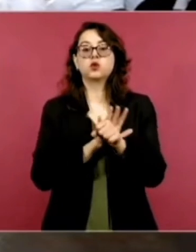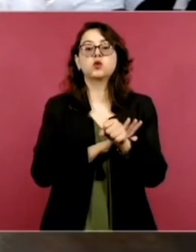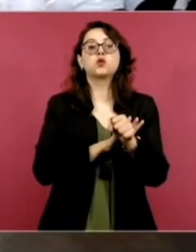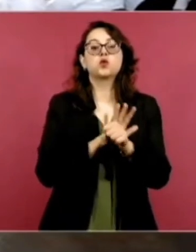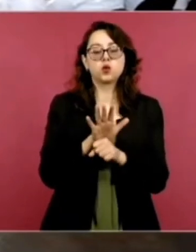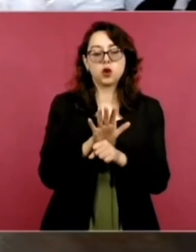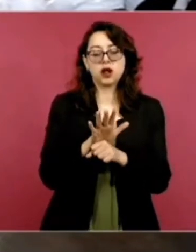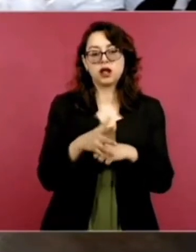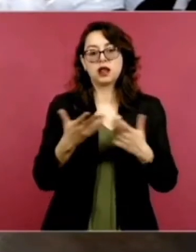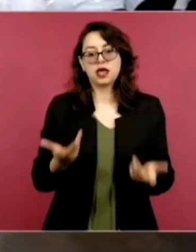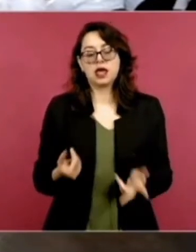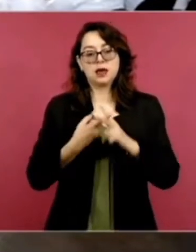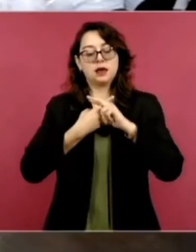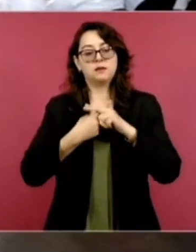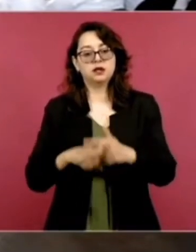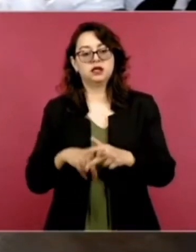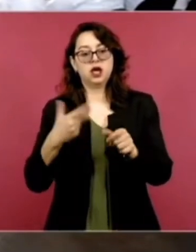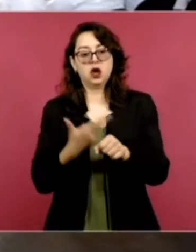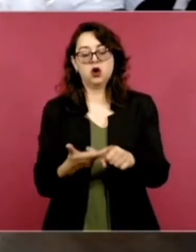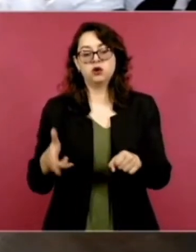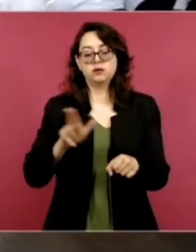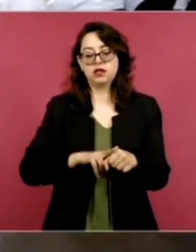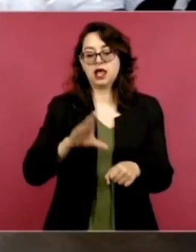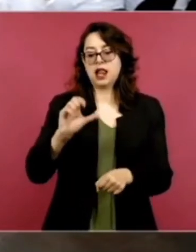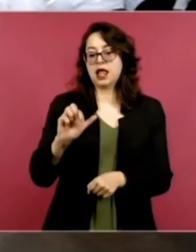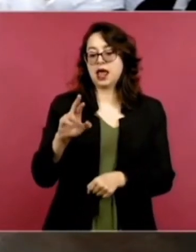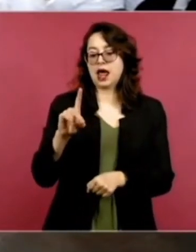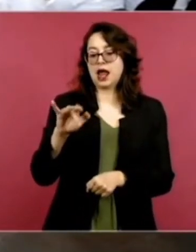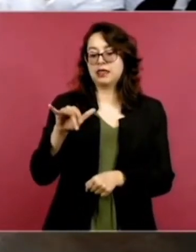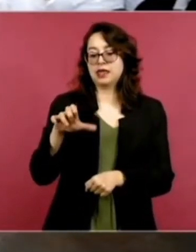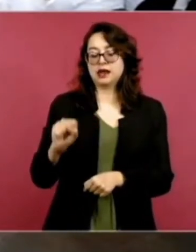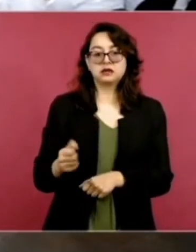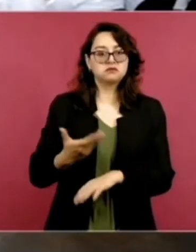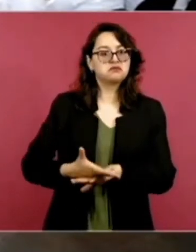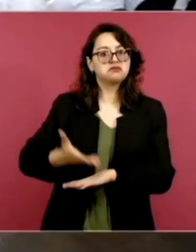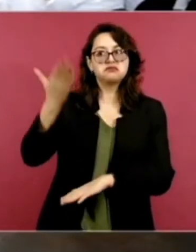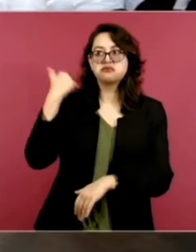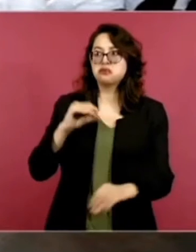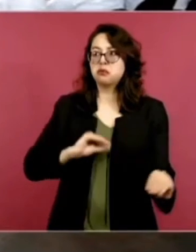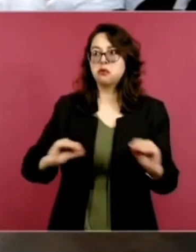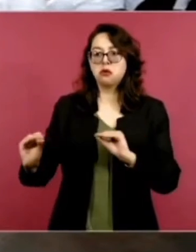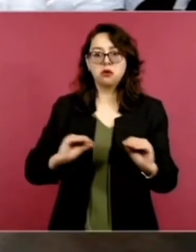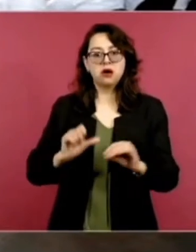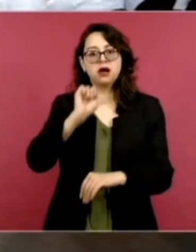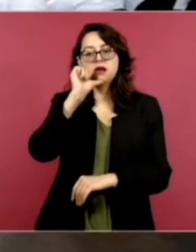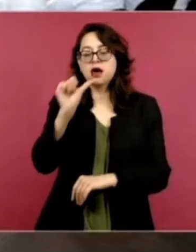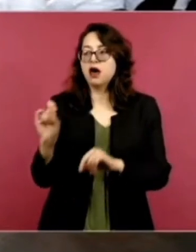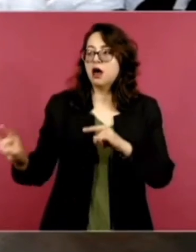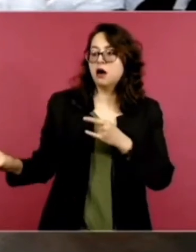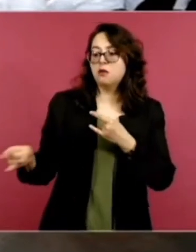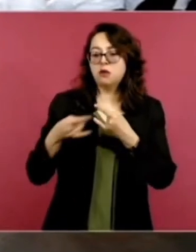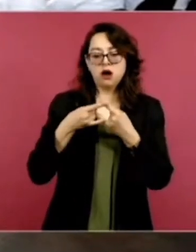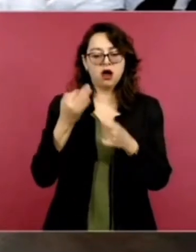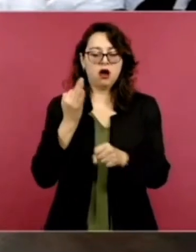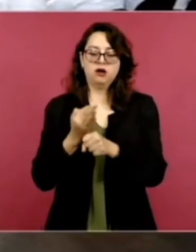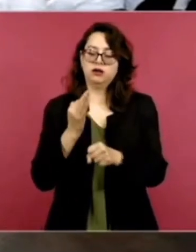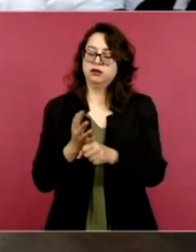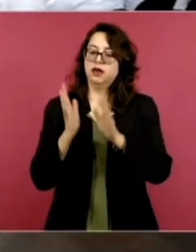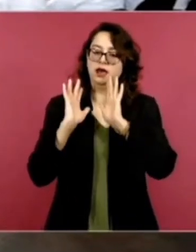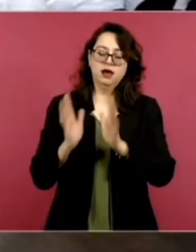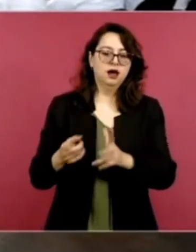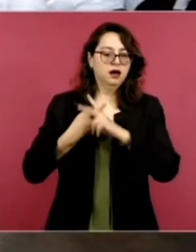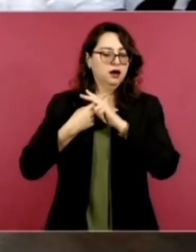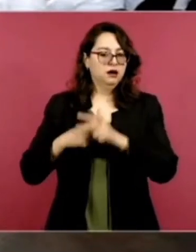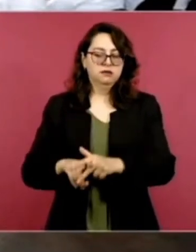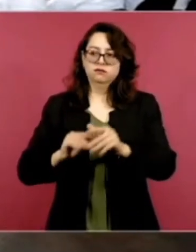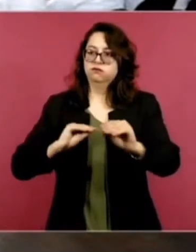puesta en marcha del Hospital de Cárdenas, otro elefante blanco que ya está siendo intervenido por el gobierno del estado para su transferencia al IMSS